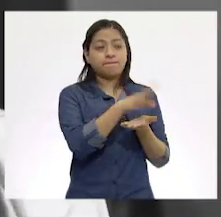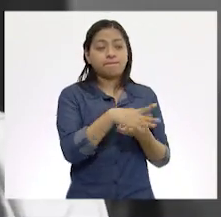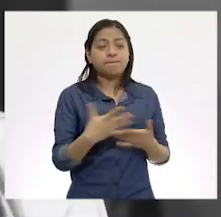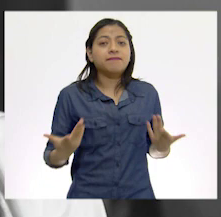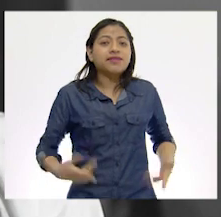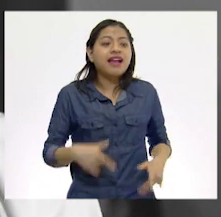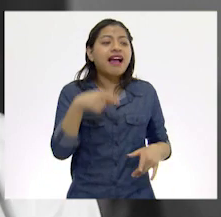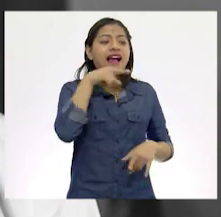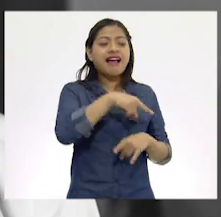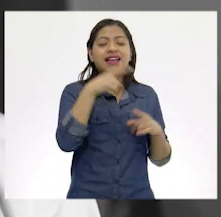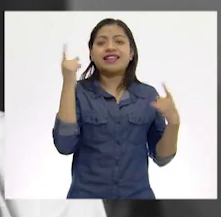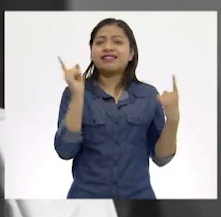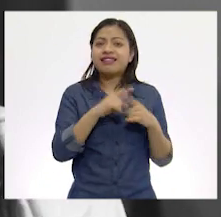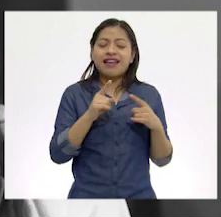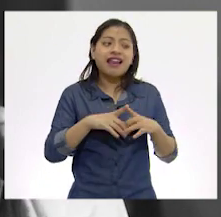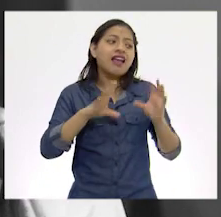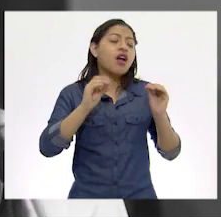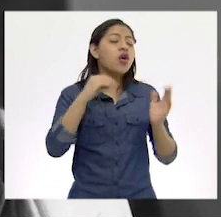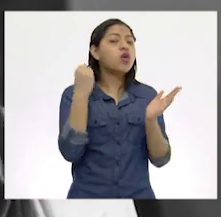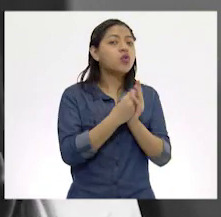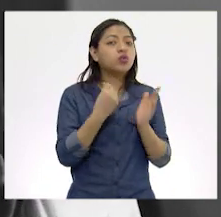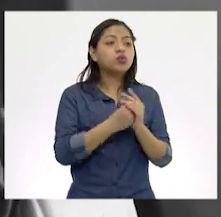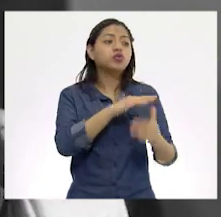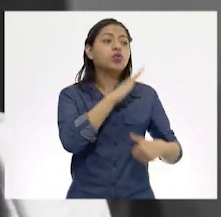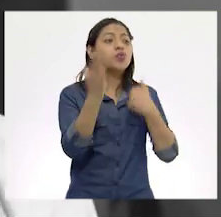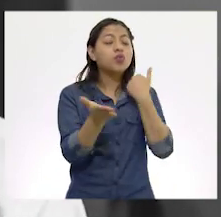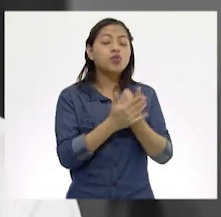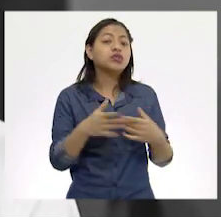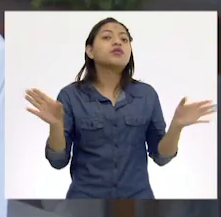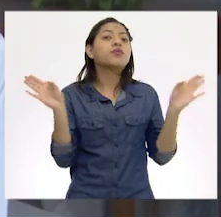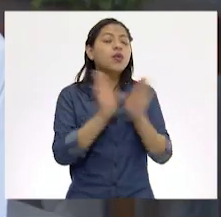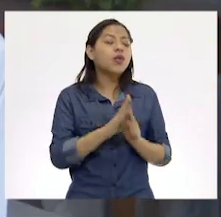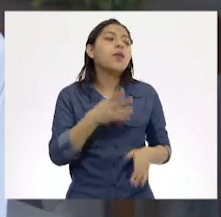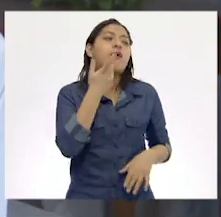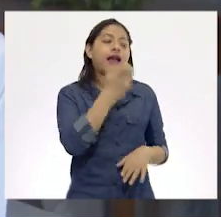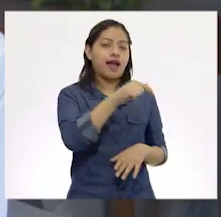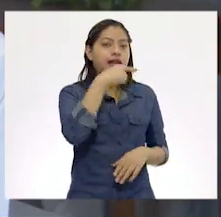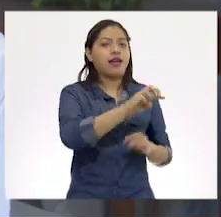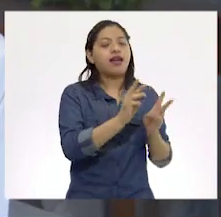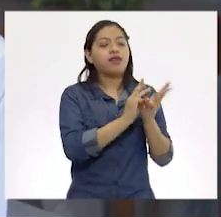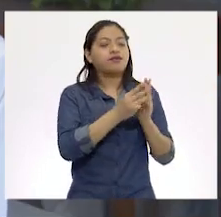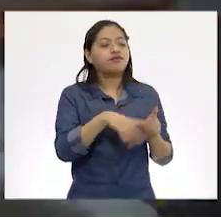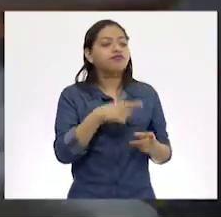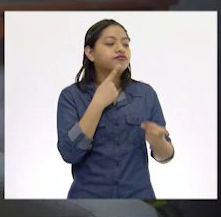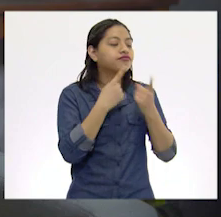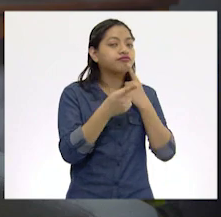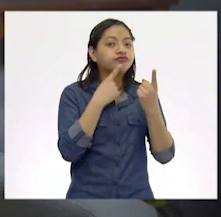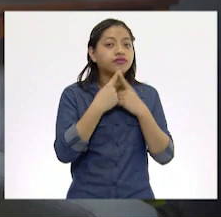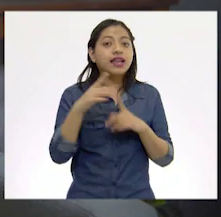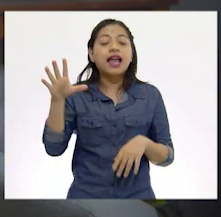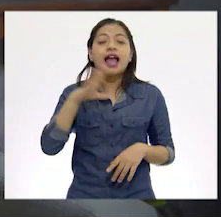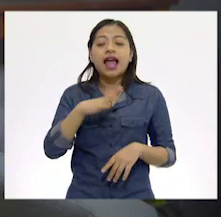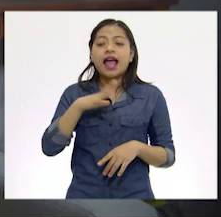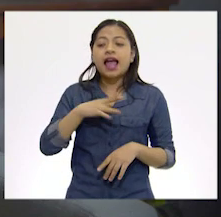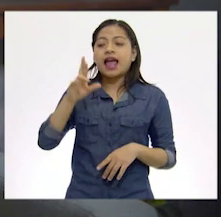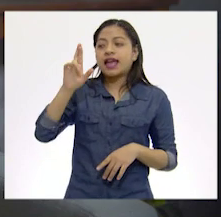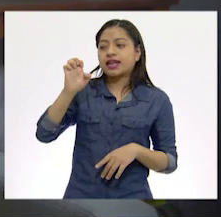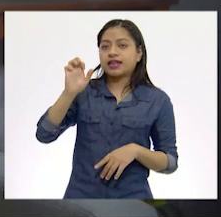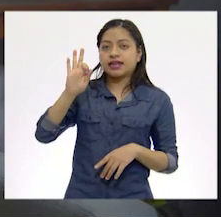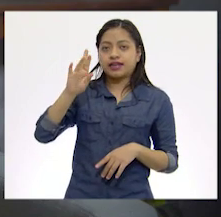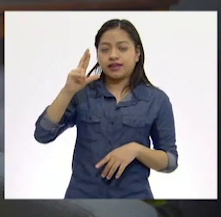va a ser la siguiente clase, las tareas y todo eso. Estamos viendo los refranes. De tal palo, tal